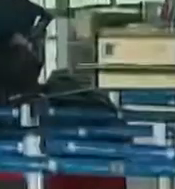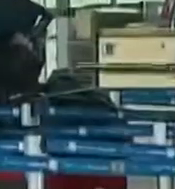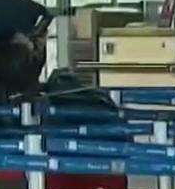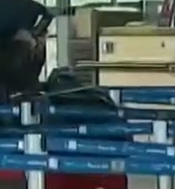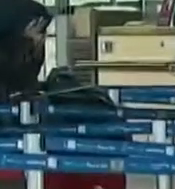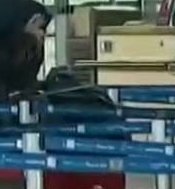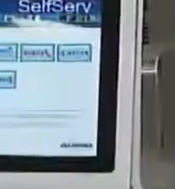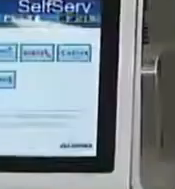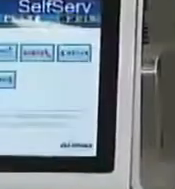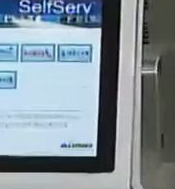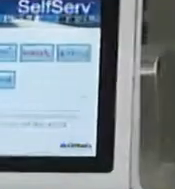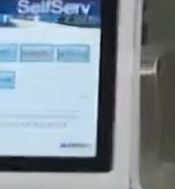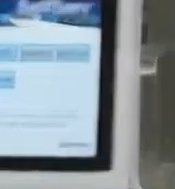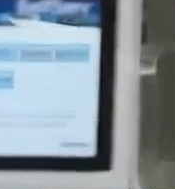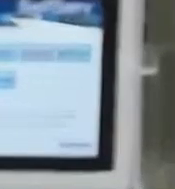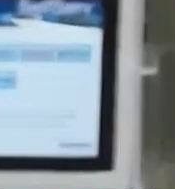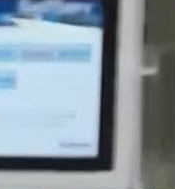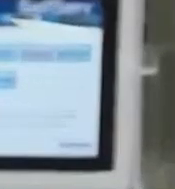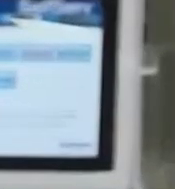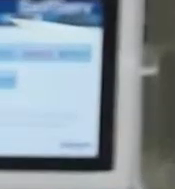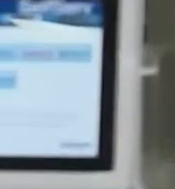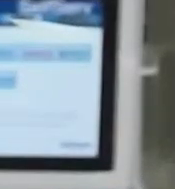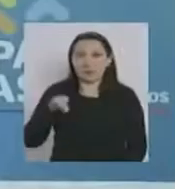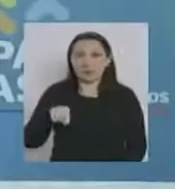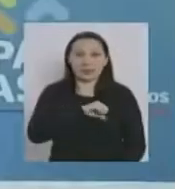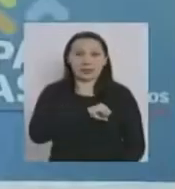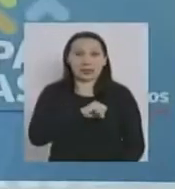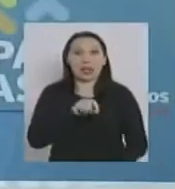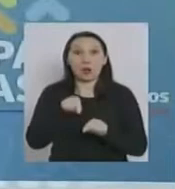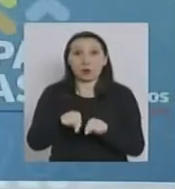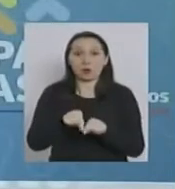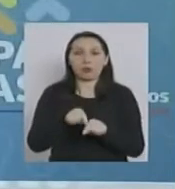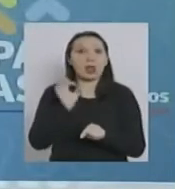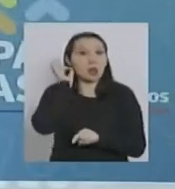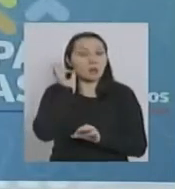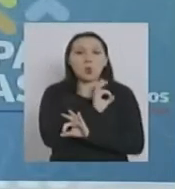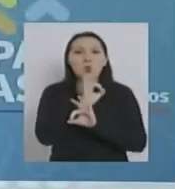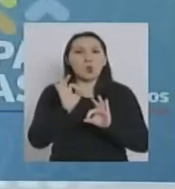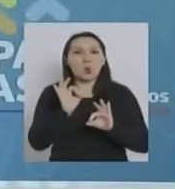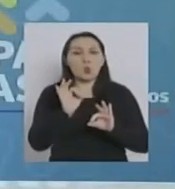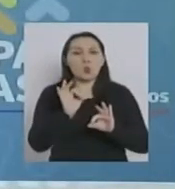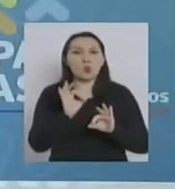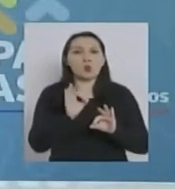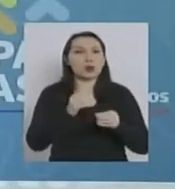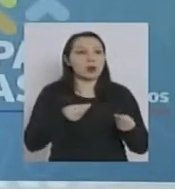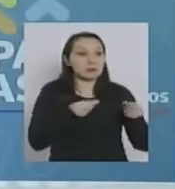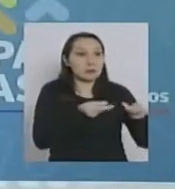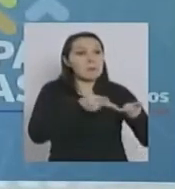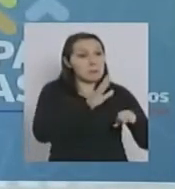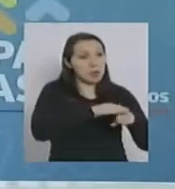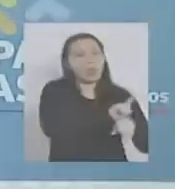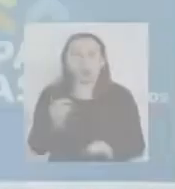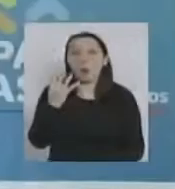denominada paciente cero de la variante Delta asistiera al funeral de su padre. A la persona nunca se le dio un permiso